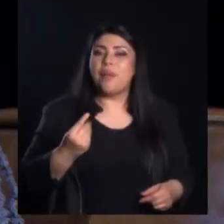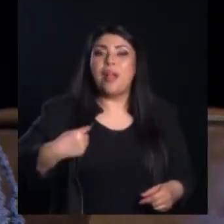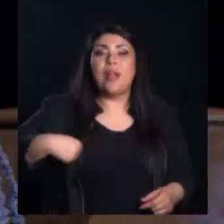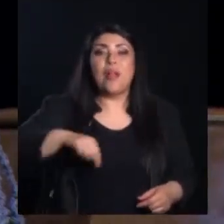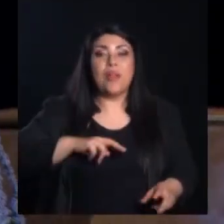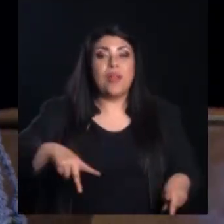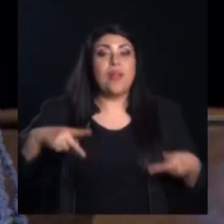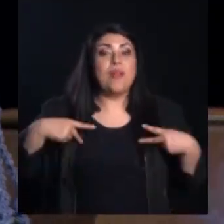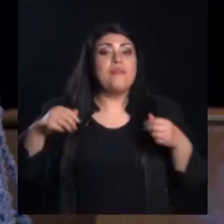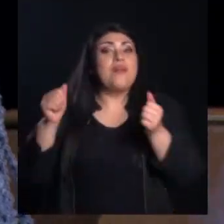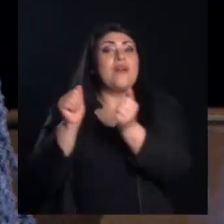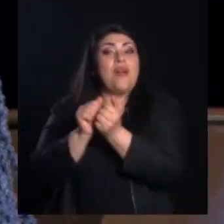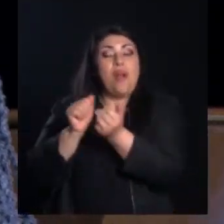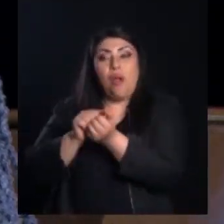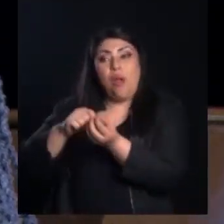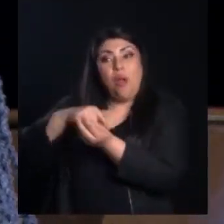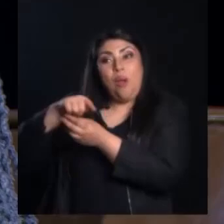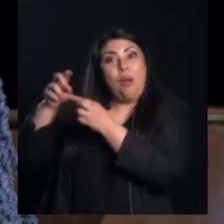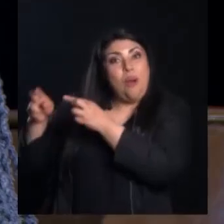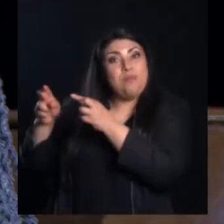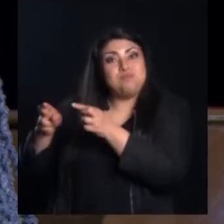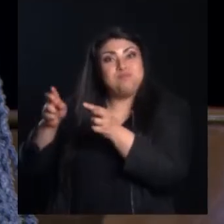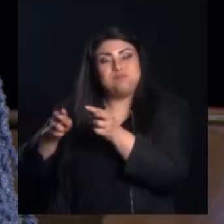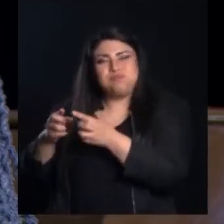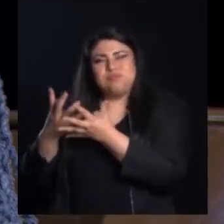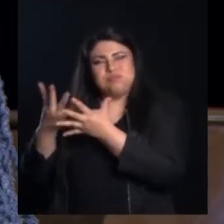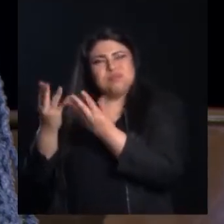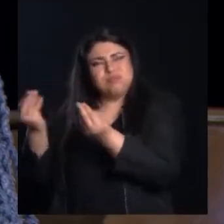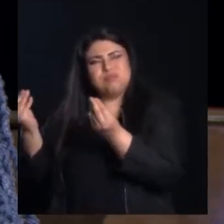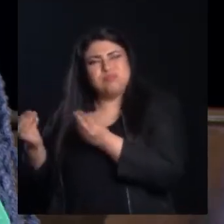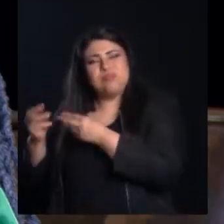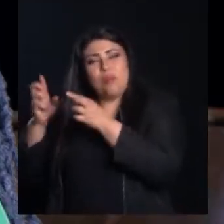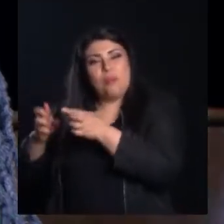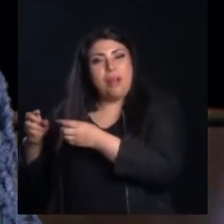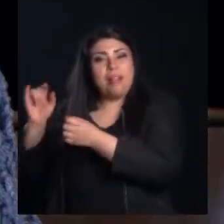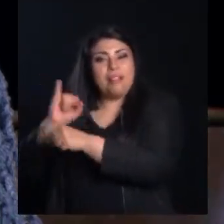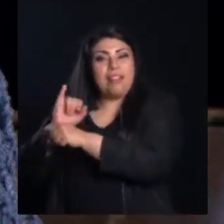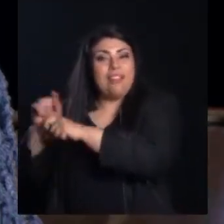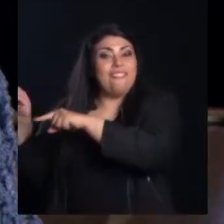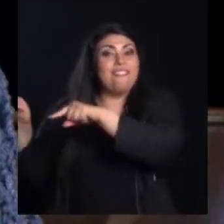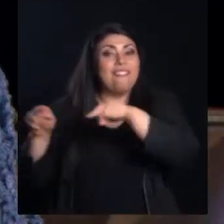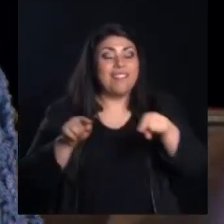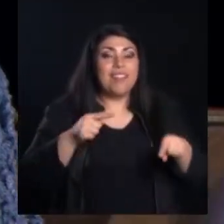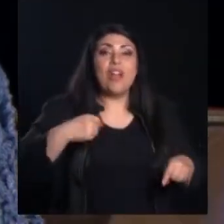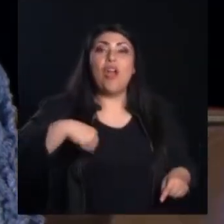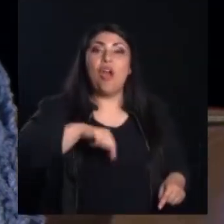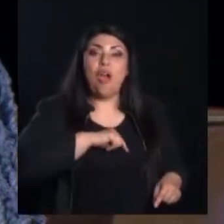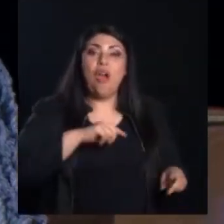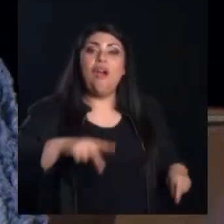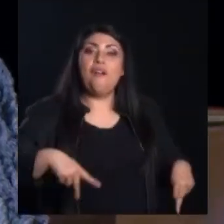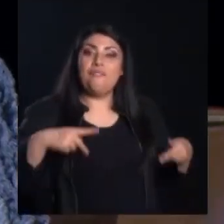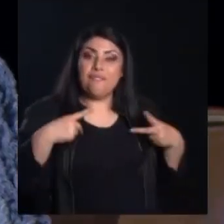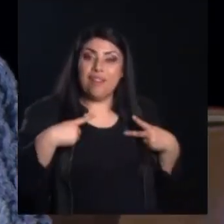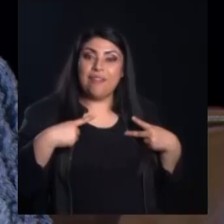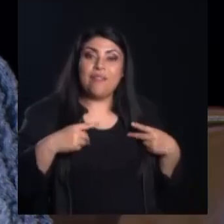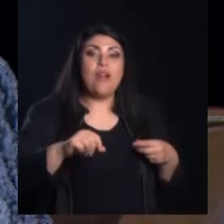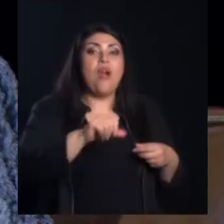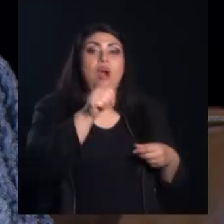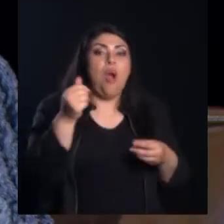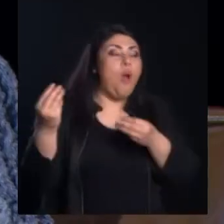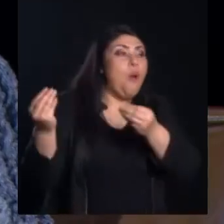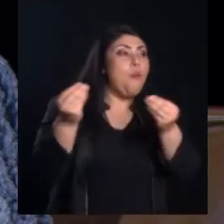con toda nuestra gente y eso fue muy especial porque no es algo que nada más vivimos como pastores sino lo vivimos con muchas personas